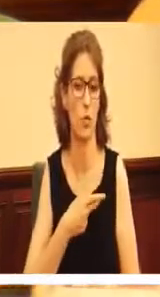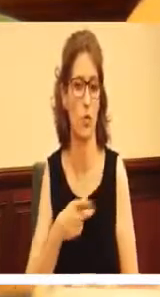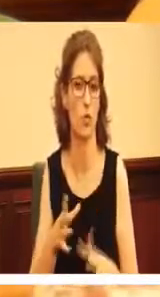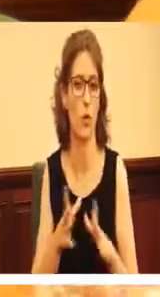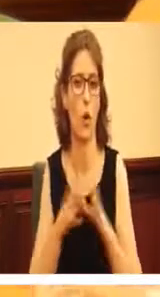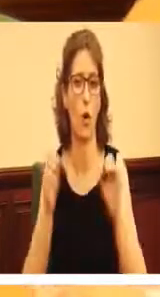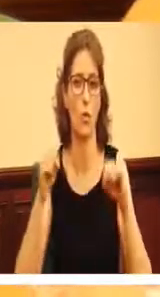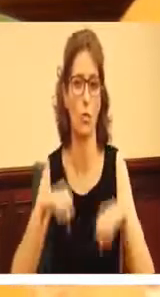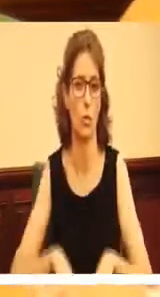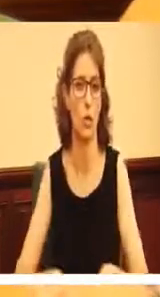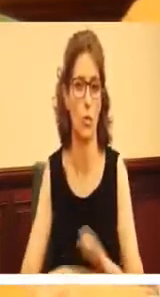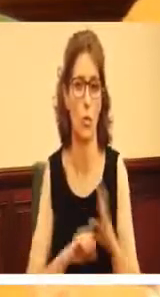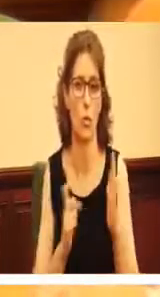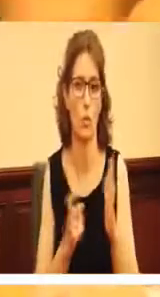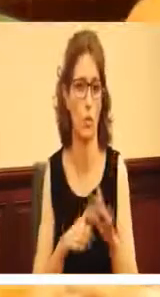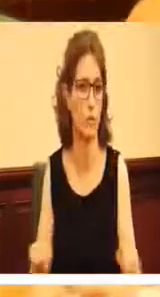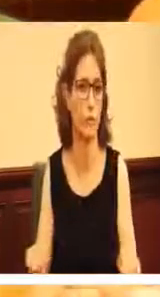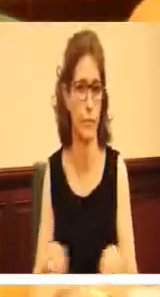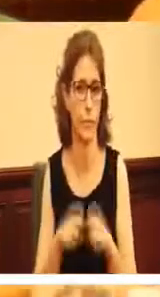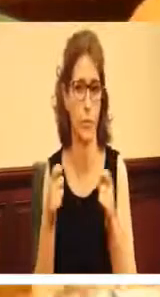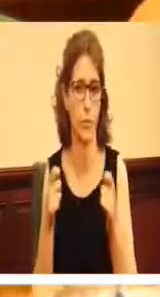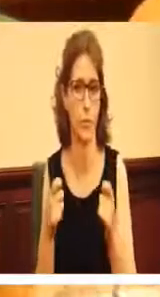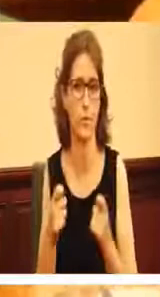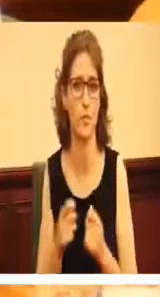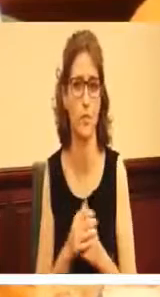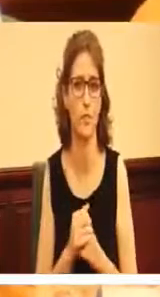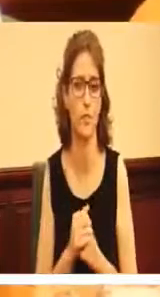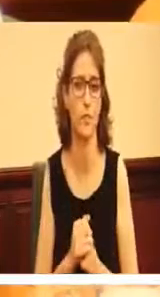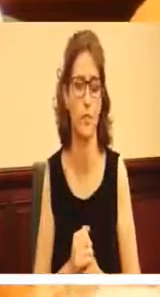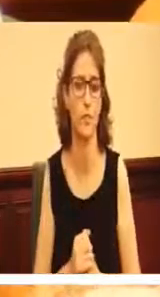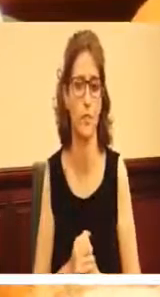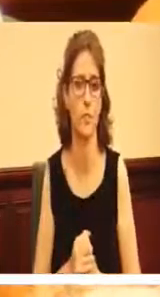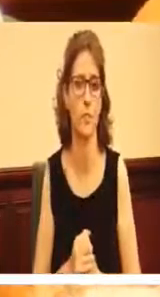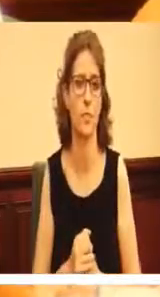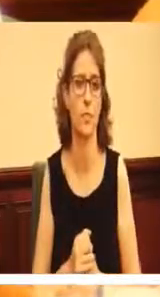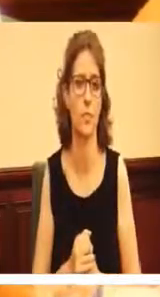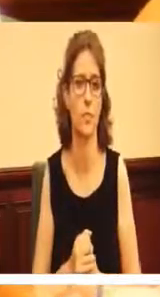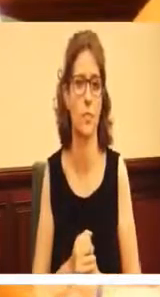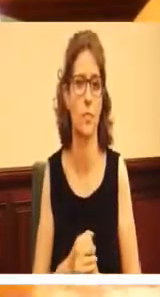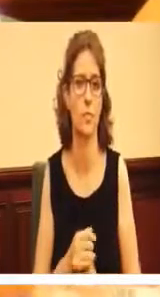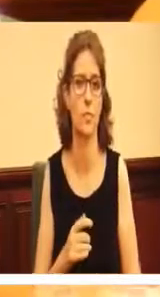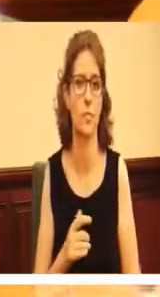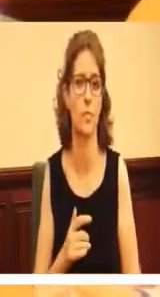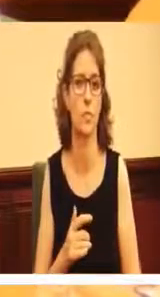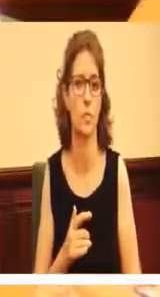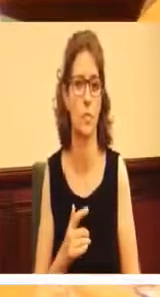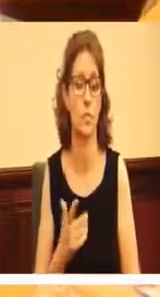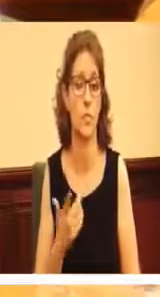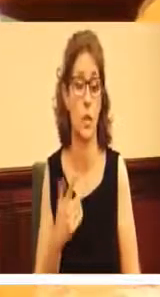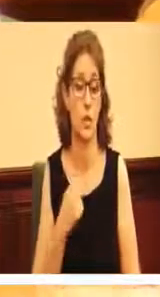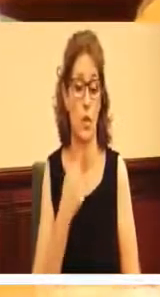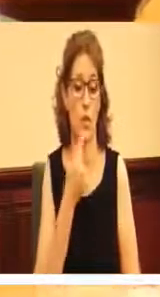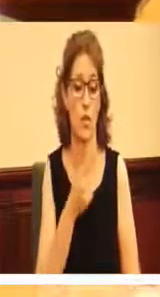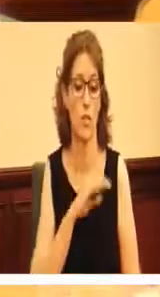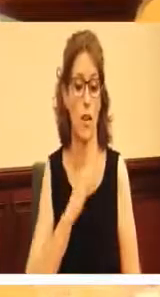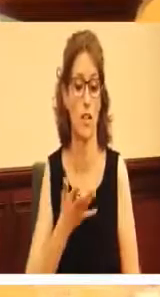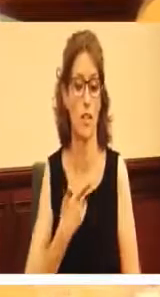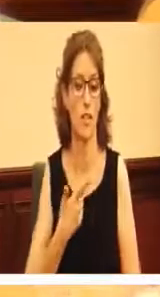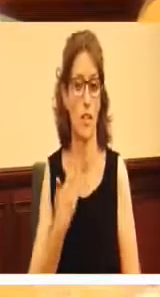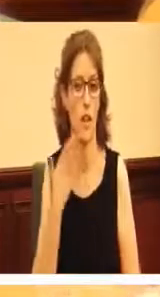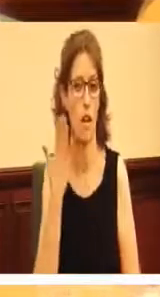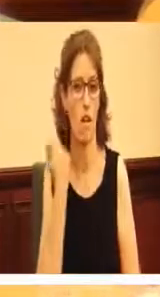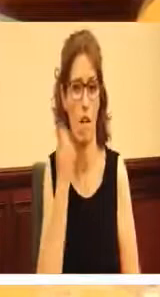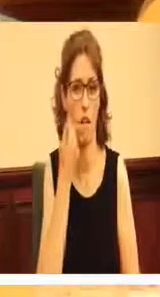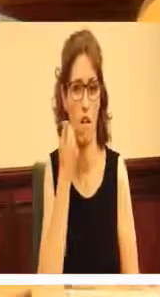consenso. Les iba a decir a ustedes que esperaba que mañana no tuvieran la cara dura de subir